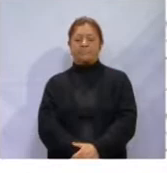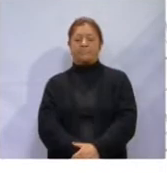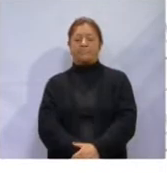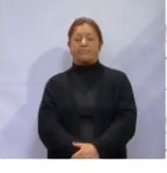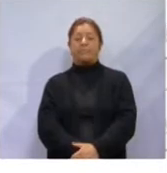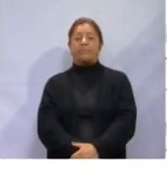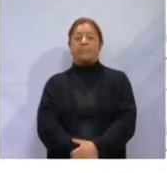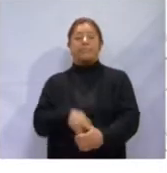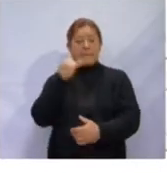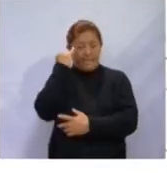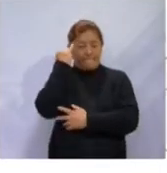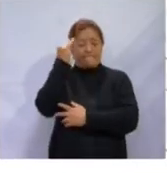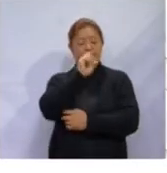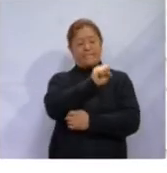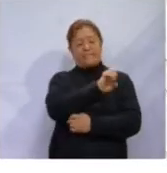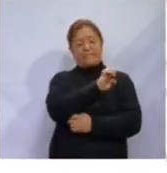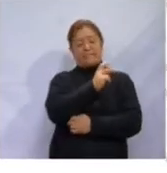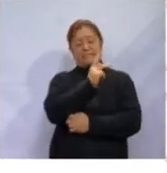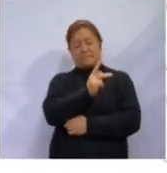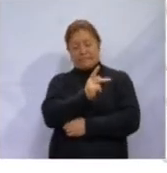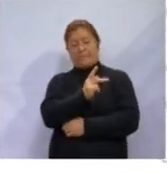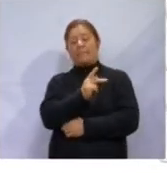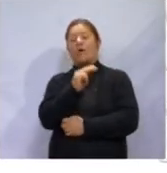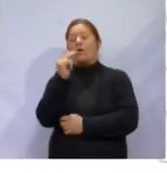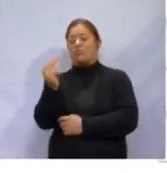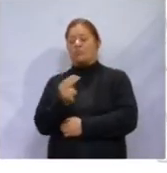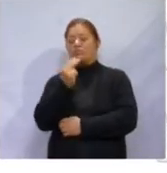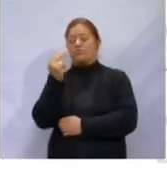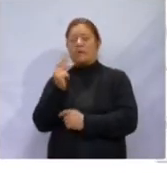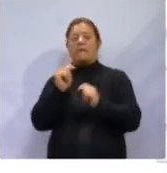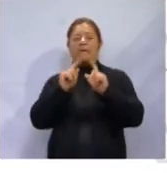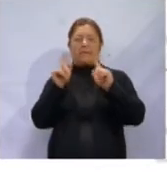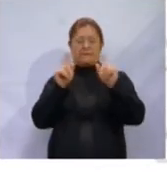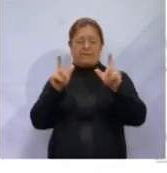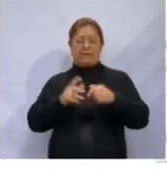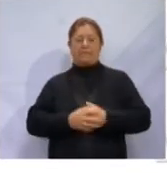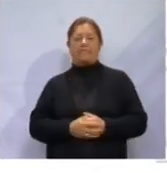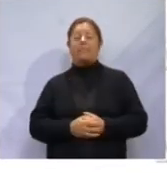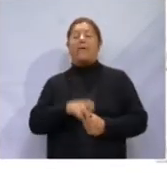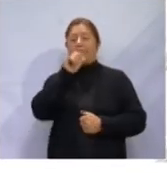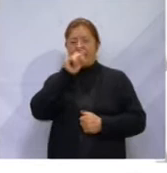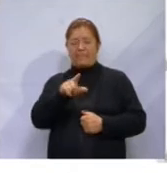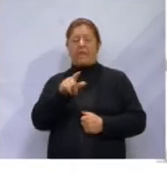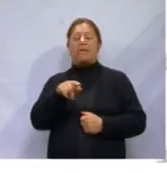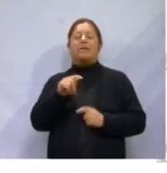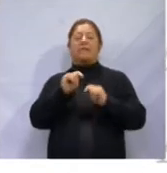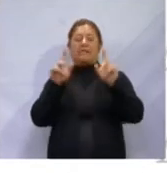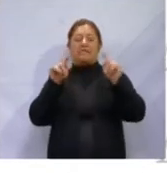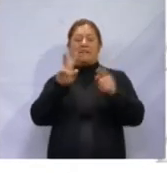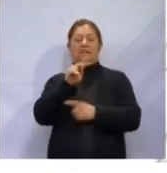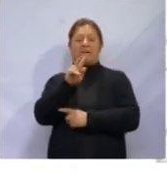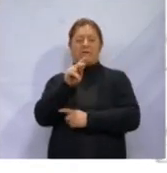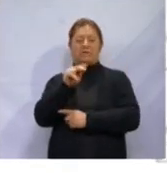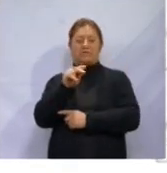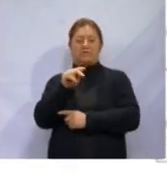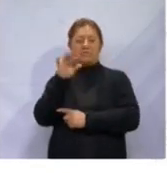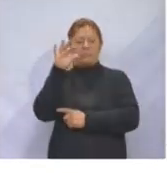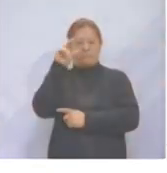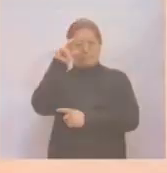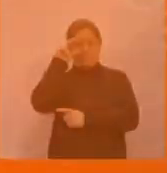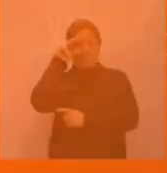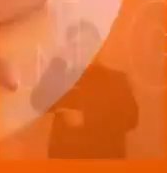Esta es una producción de la Secretaría de Educación Pública de Tlaxcala, UCED, y de Tlaxcala Televisión.